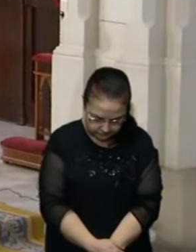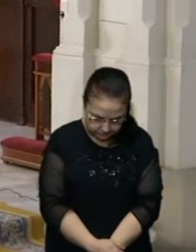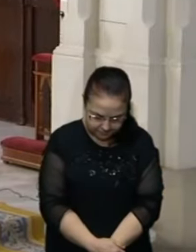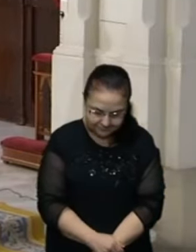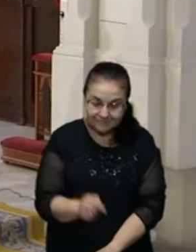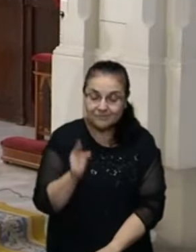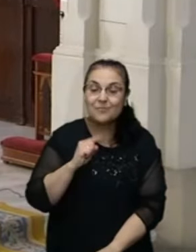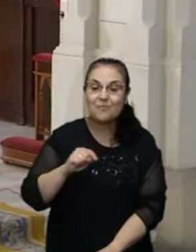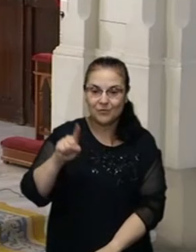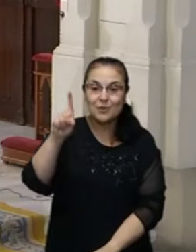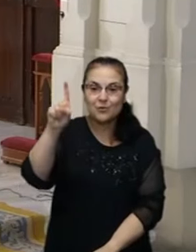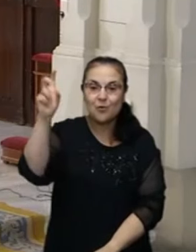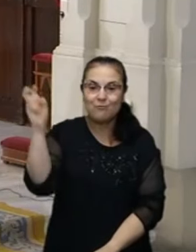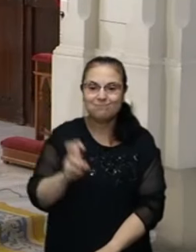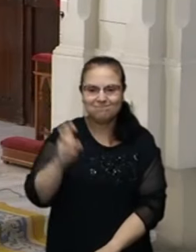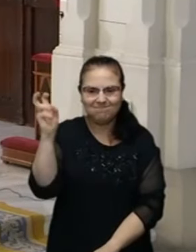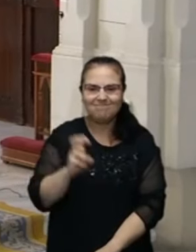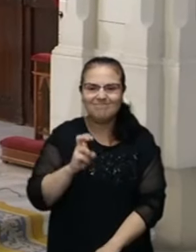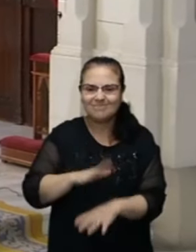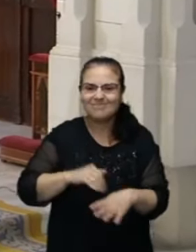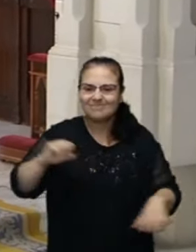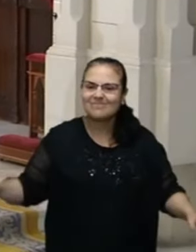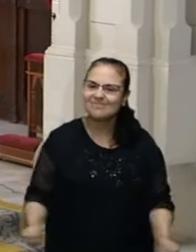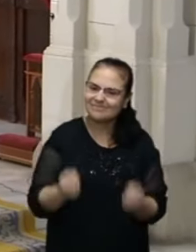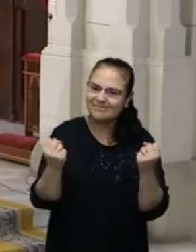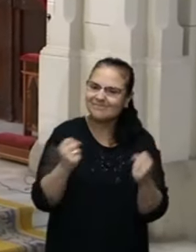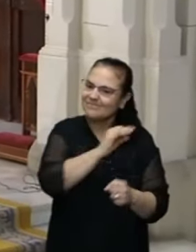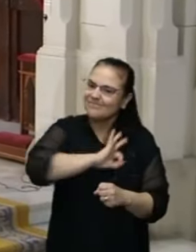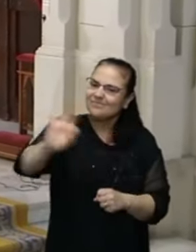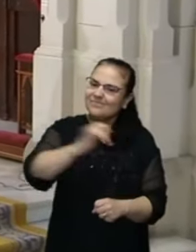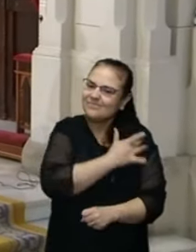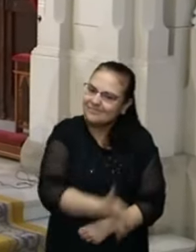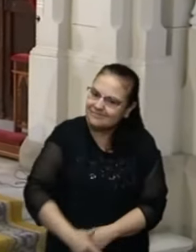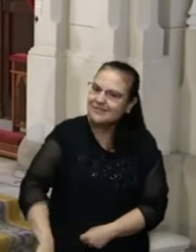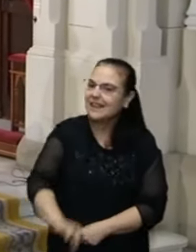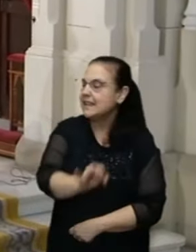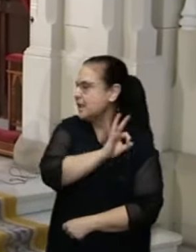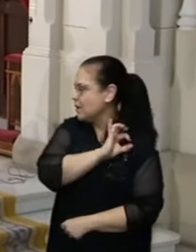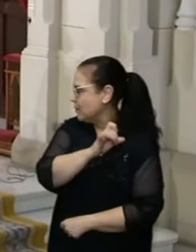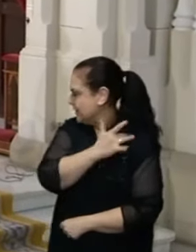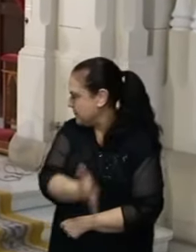Tú que viniste al mundo para salvarnos, Señor, ten piedad.